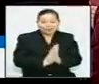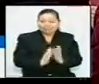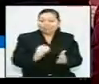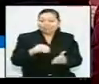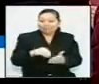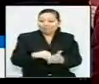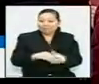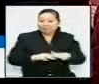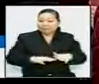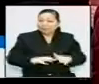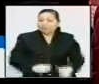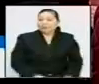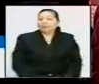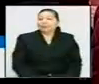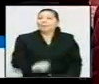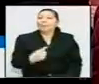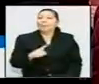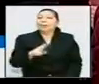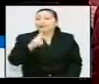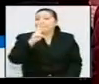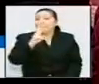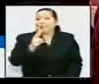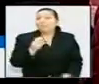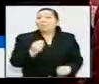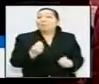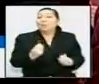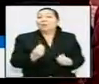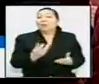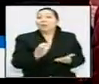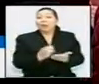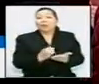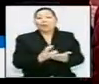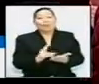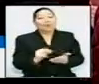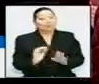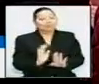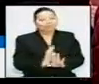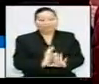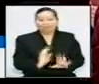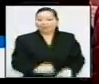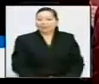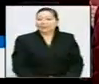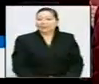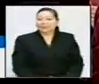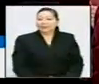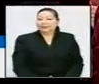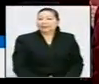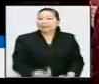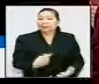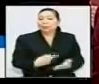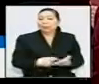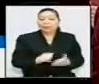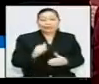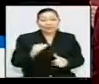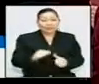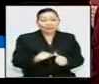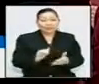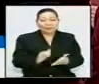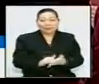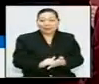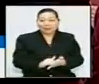lesivo, esta adenda es lesivo para el país, porque ese tipo de contratos no debió haberse realizado. Y es por eso, recordando un